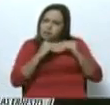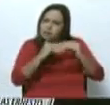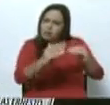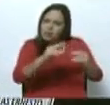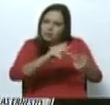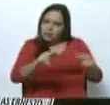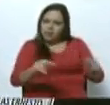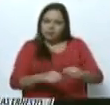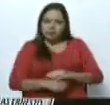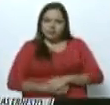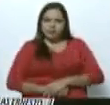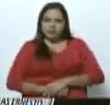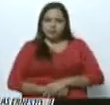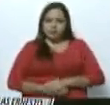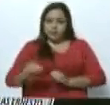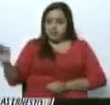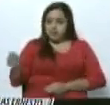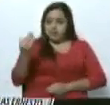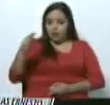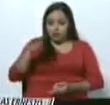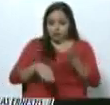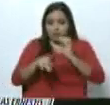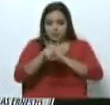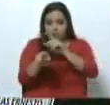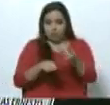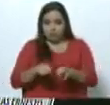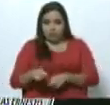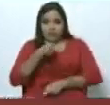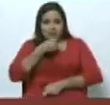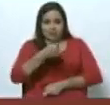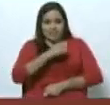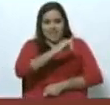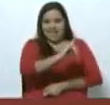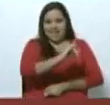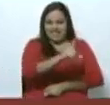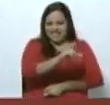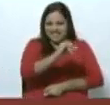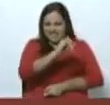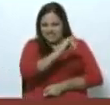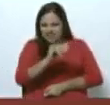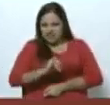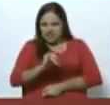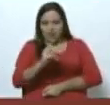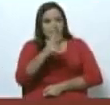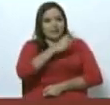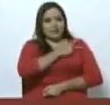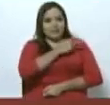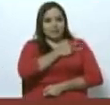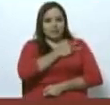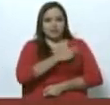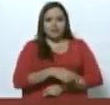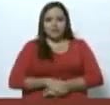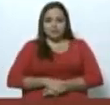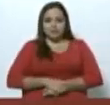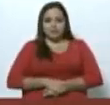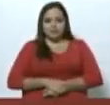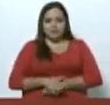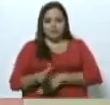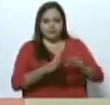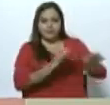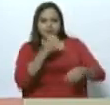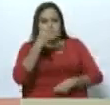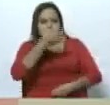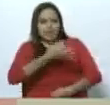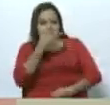La tercera y última pregunta la realiza Liz Flores por Venevisión. Buenas tardes a todos los presentes. Buenas